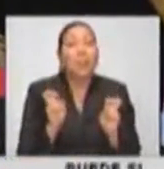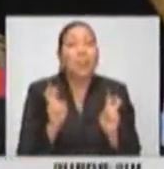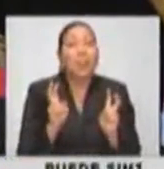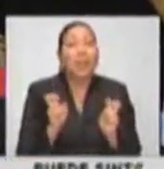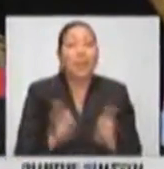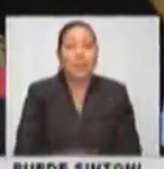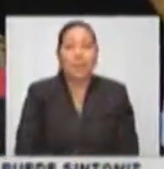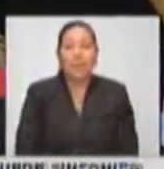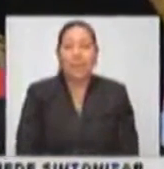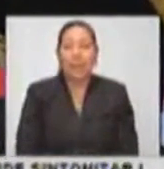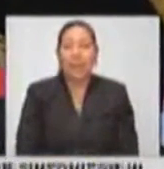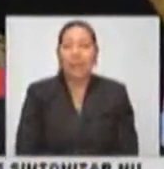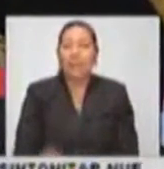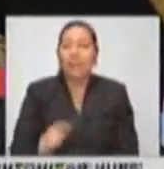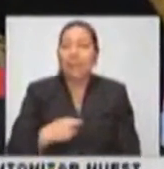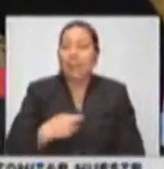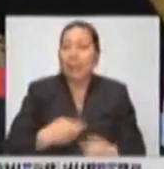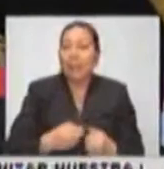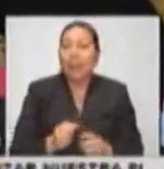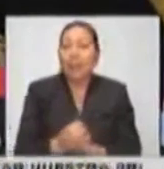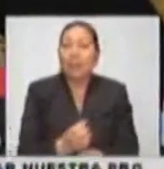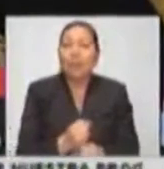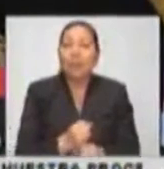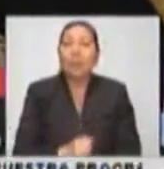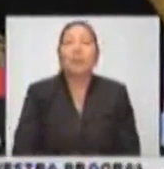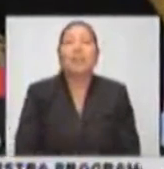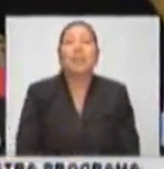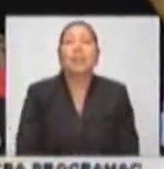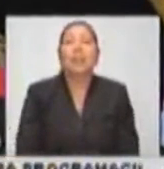de sistemas productivos sostenibles,